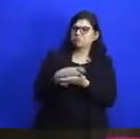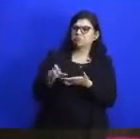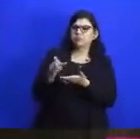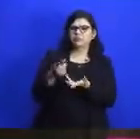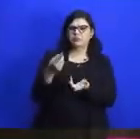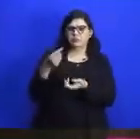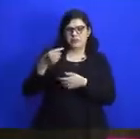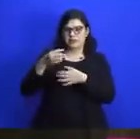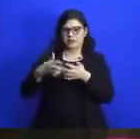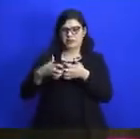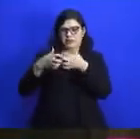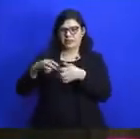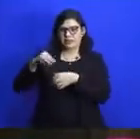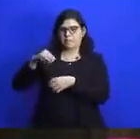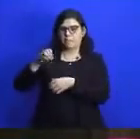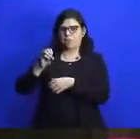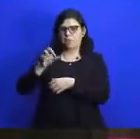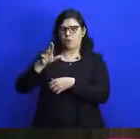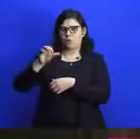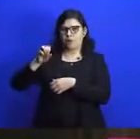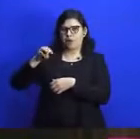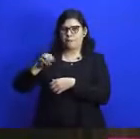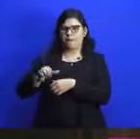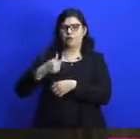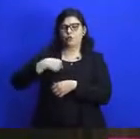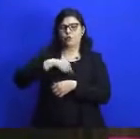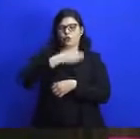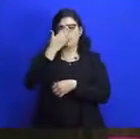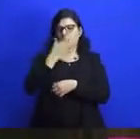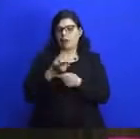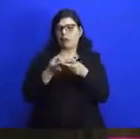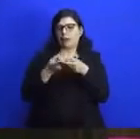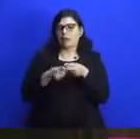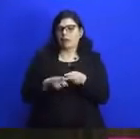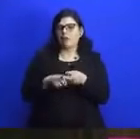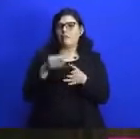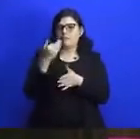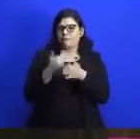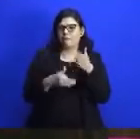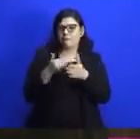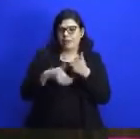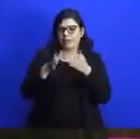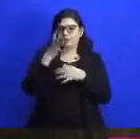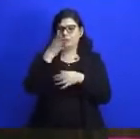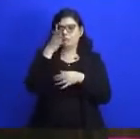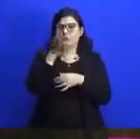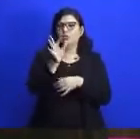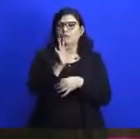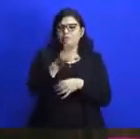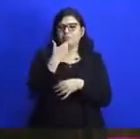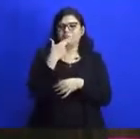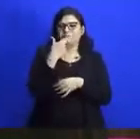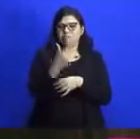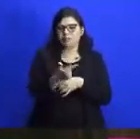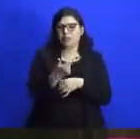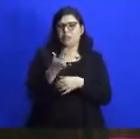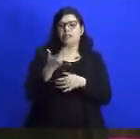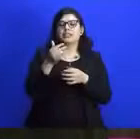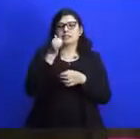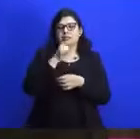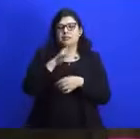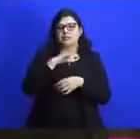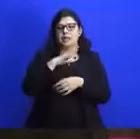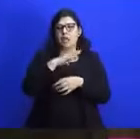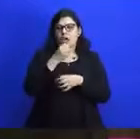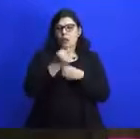Morama estamos seguros que esto es tan solo el principio y seguiremos innovando y ofreciendo alternativas saludables